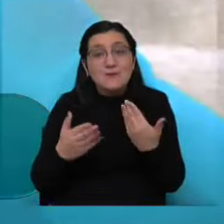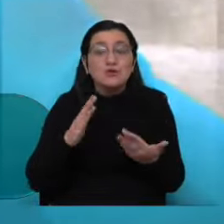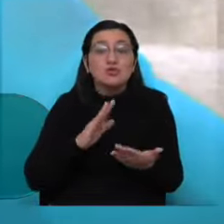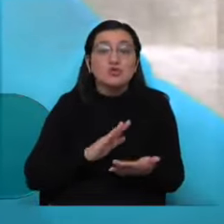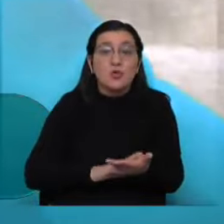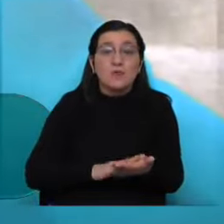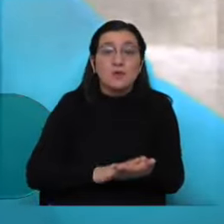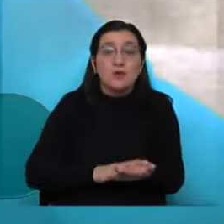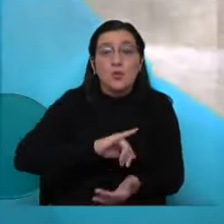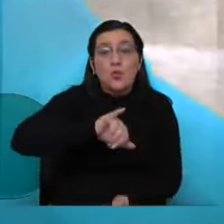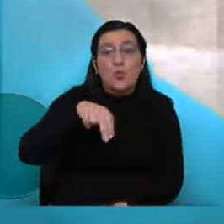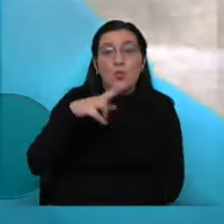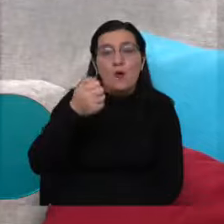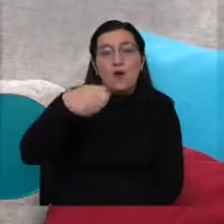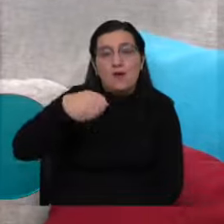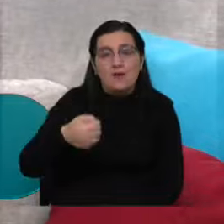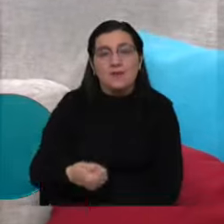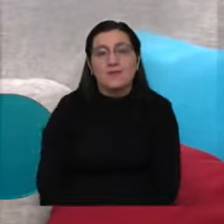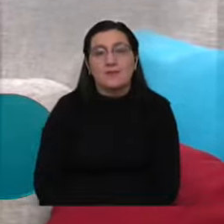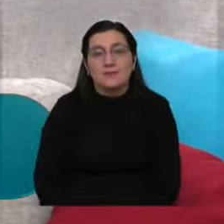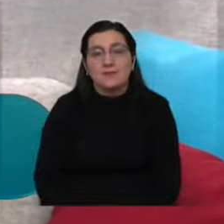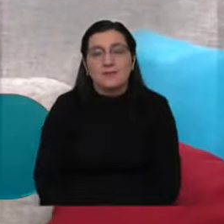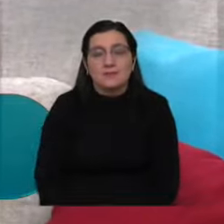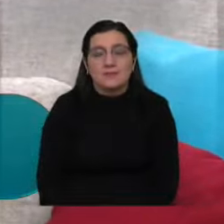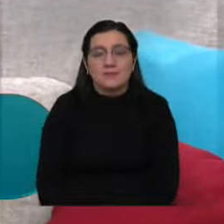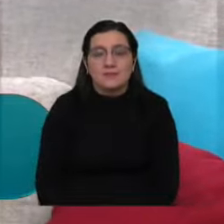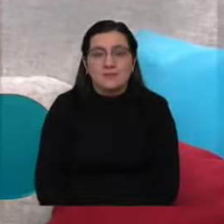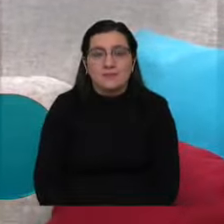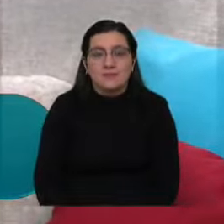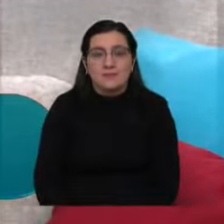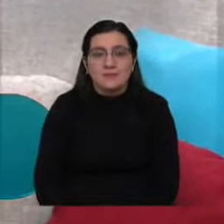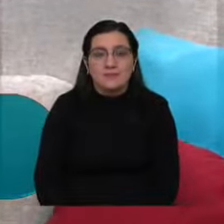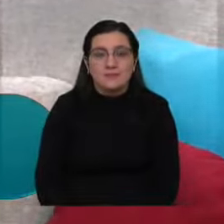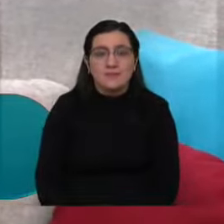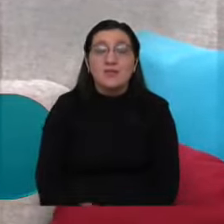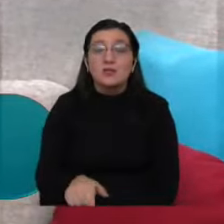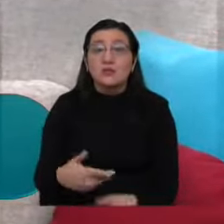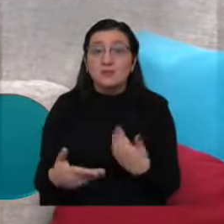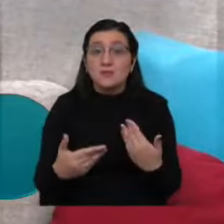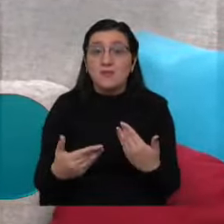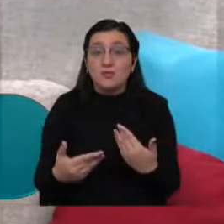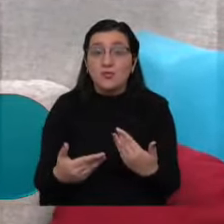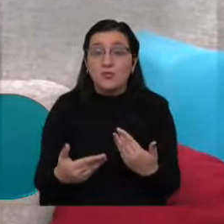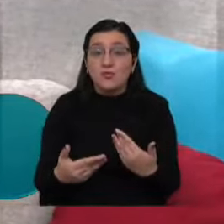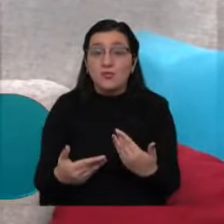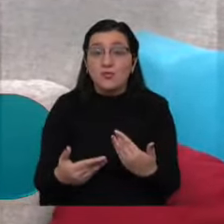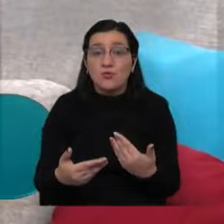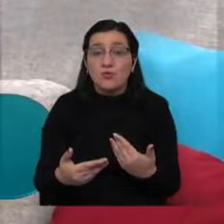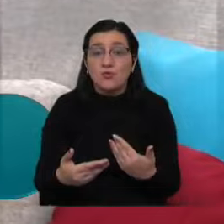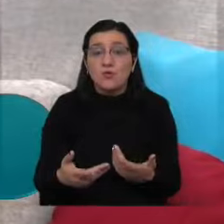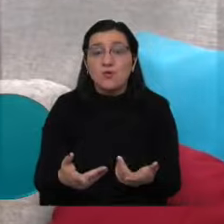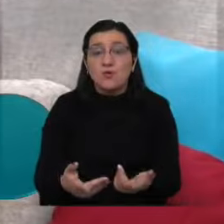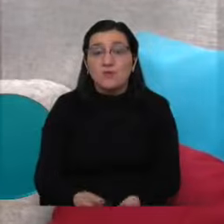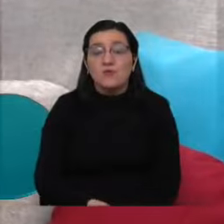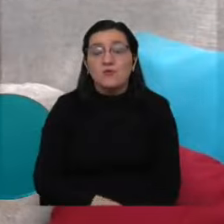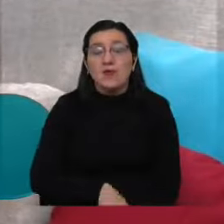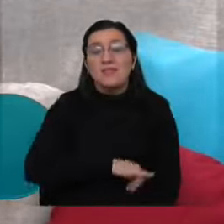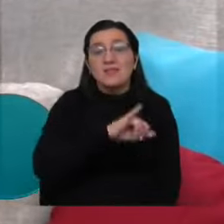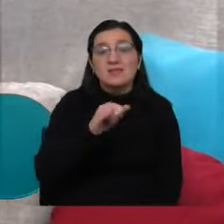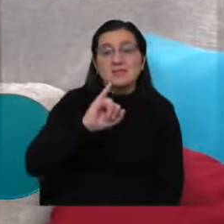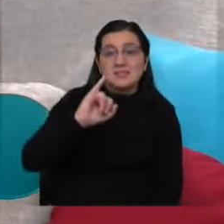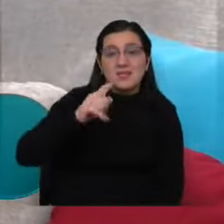el libro hablen con el hombre no hablen con bueno eso claro esto estamos hablando lo que fue la la demanda s